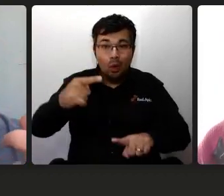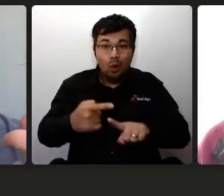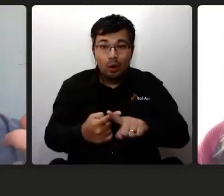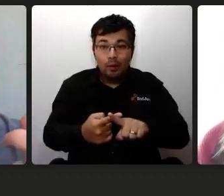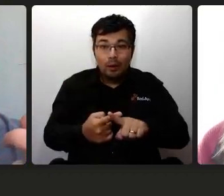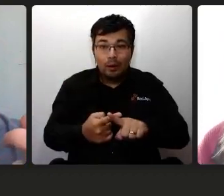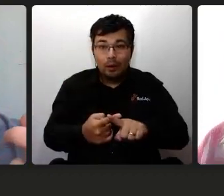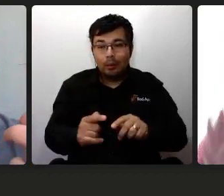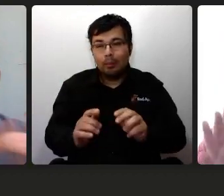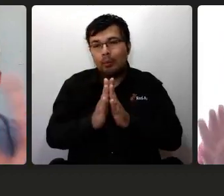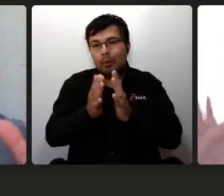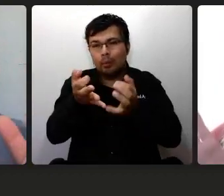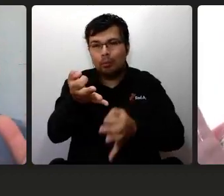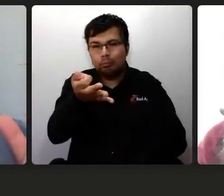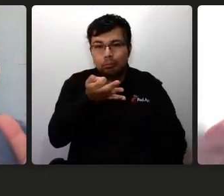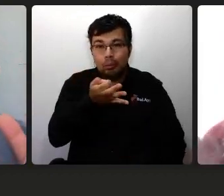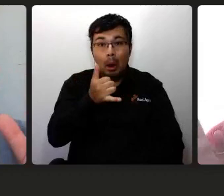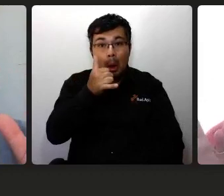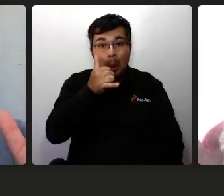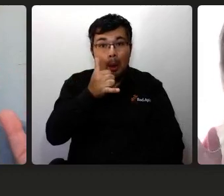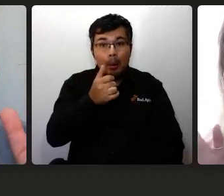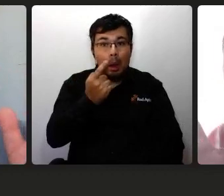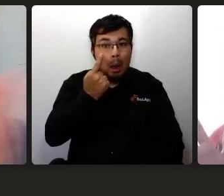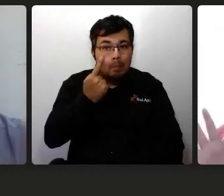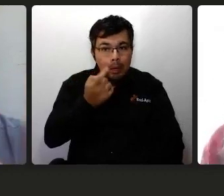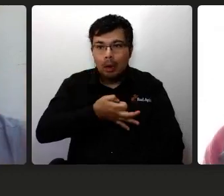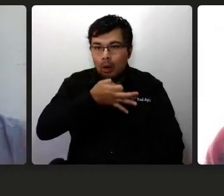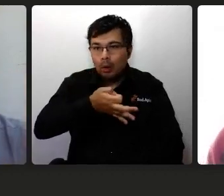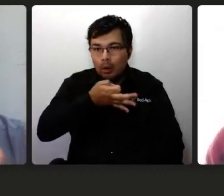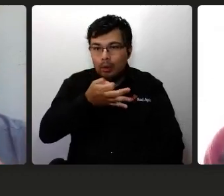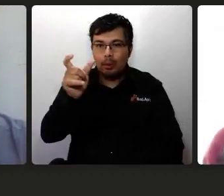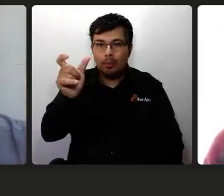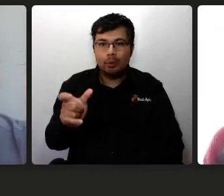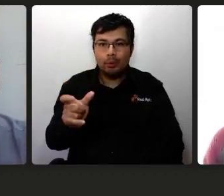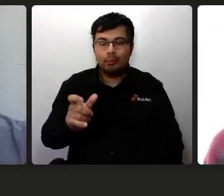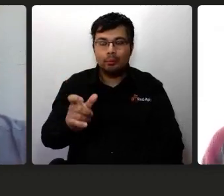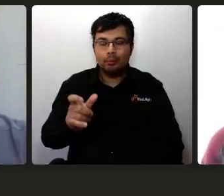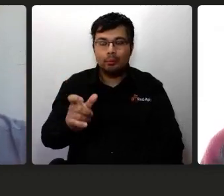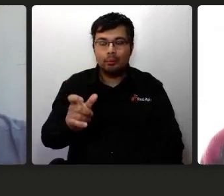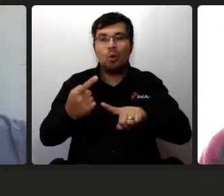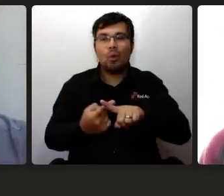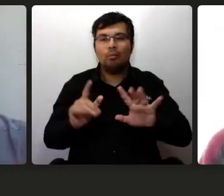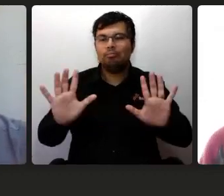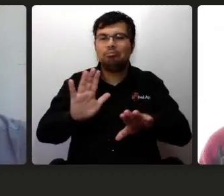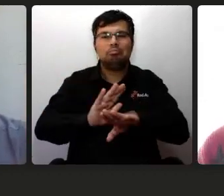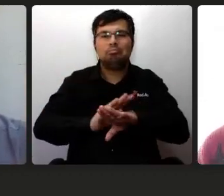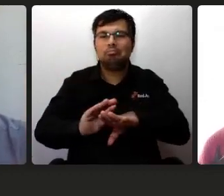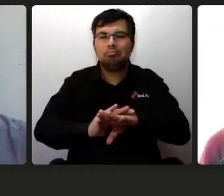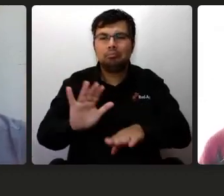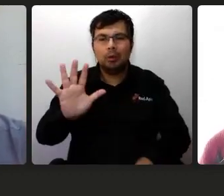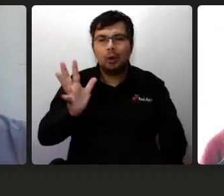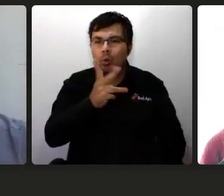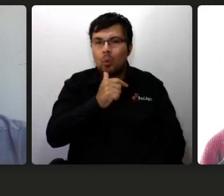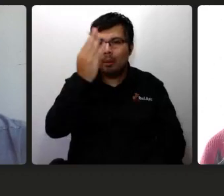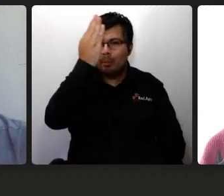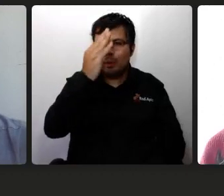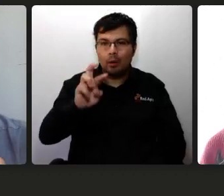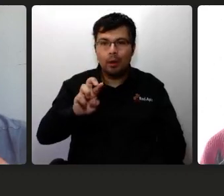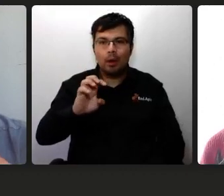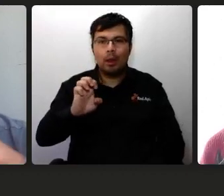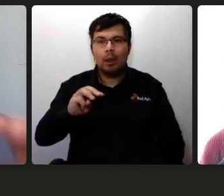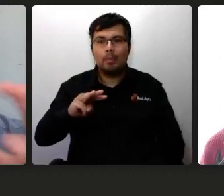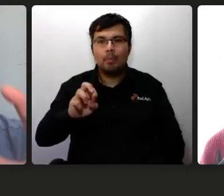¿te parece? Sí, me dijiste, mira lo que nos comentas y ahí me quedé. Perdón. Dale, no hay problema. Te contaba que Emilio Herrera nos comparte a través del chat y nos